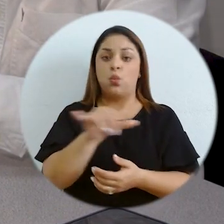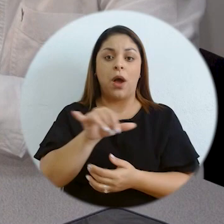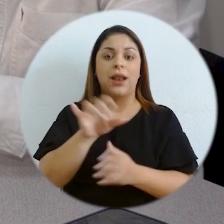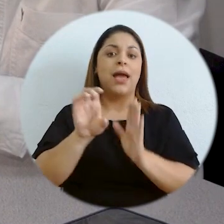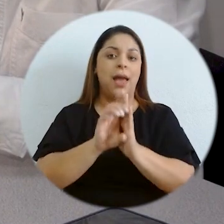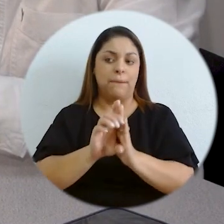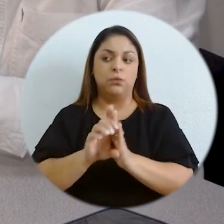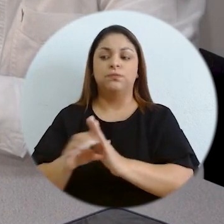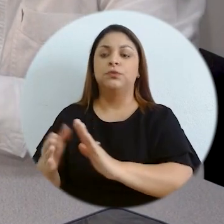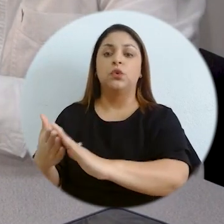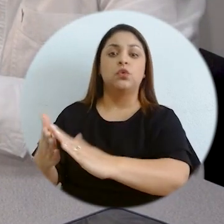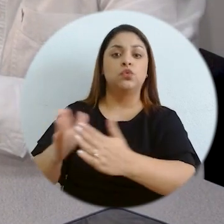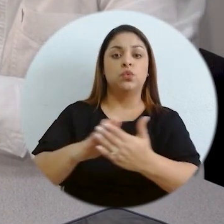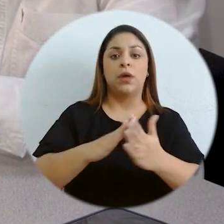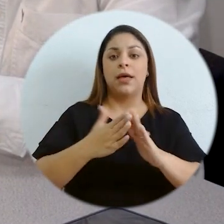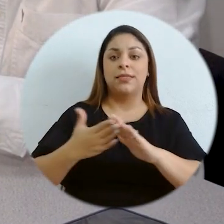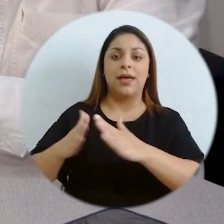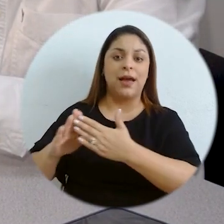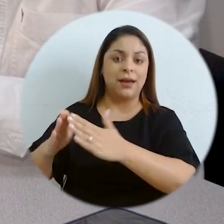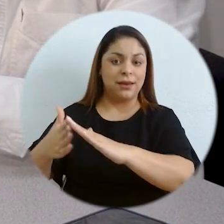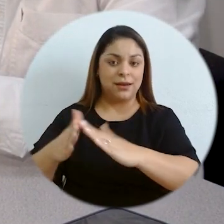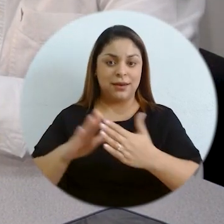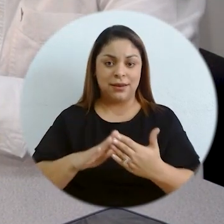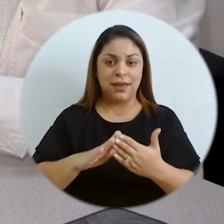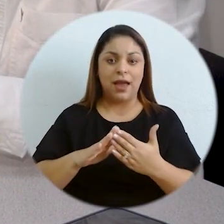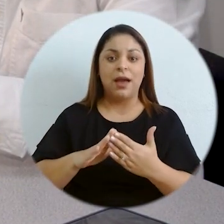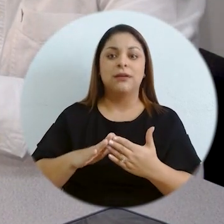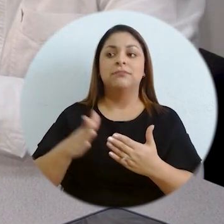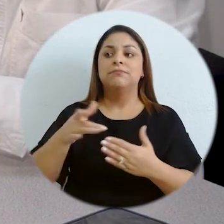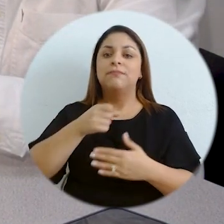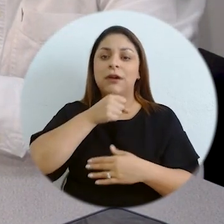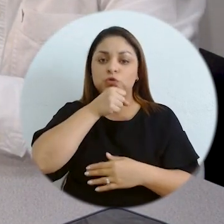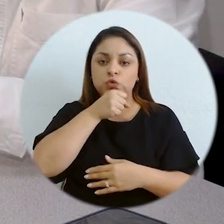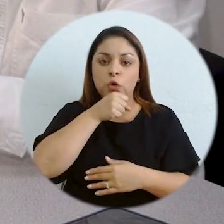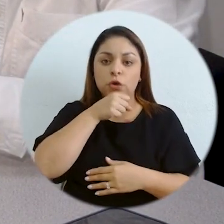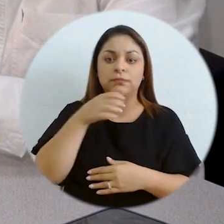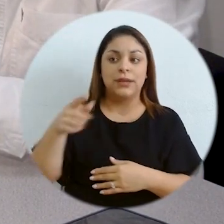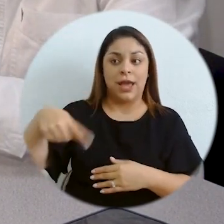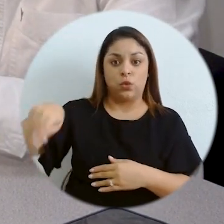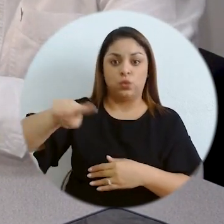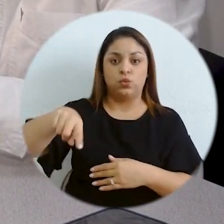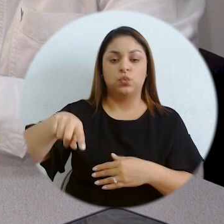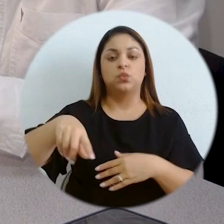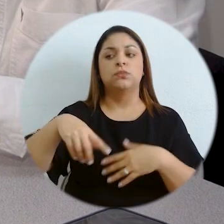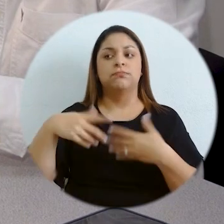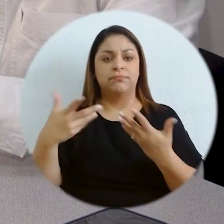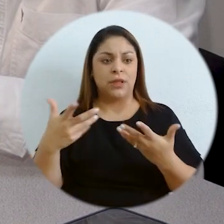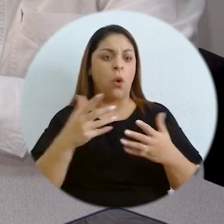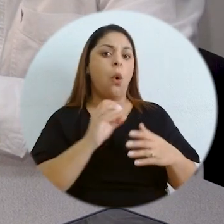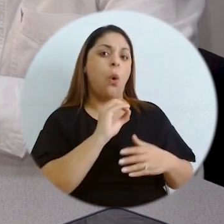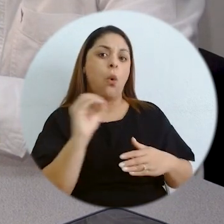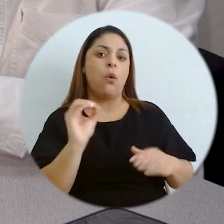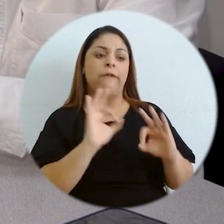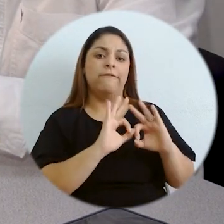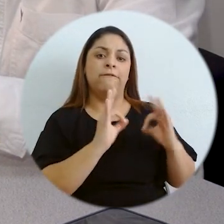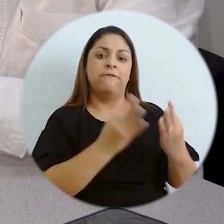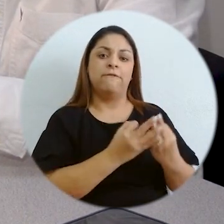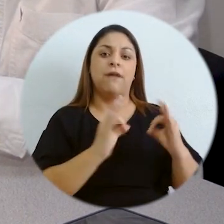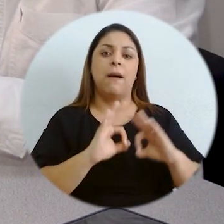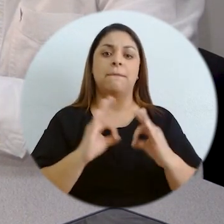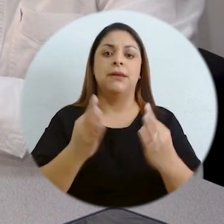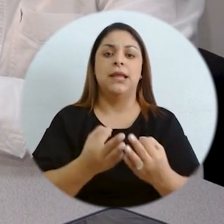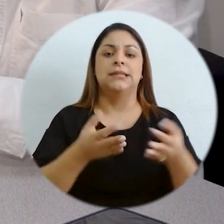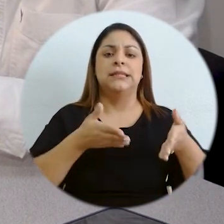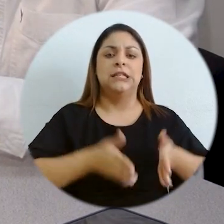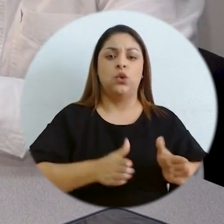tema no es lo mismo cuando hay una ciudadanía mayor, que es la que vive en el barrio, que cuando son familias familias con hijos,